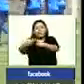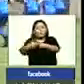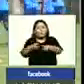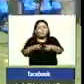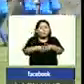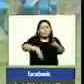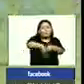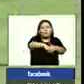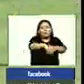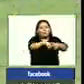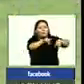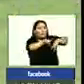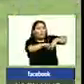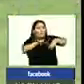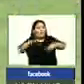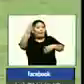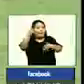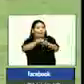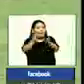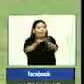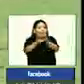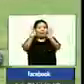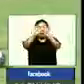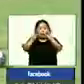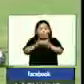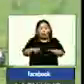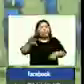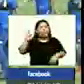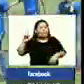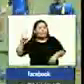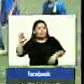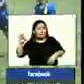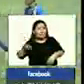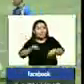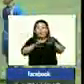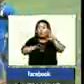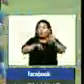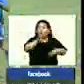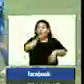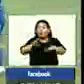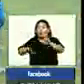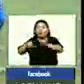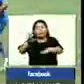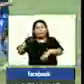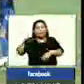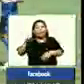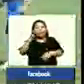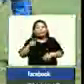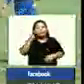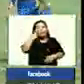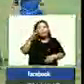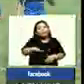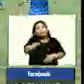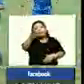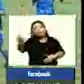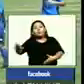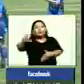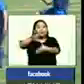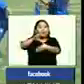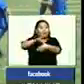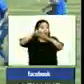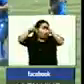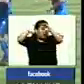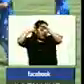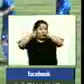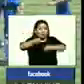legionarios para la fecha FIFA, que para El Salvador será el 12 y 15 de octubre, visitando tierras caribeñas. Para Noticiero Hechos, imágenes